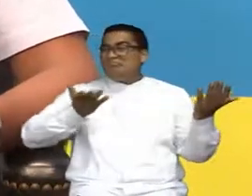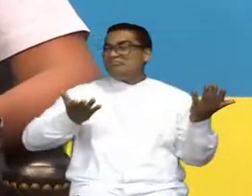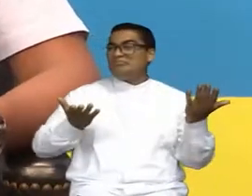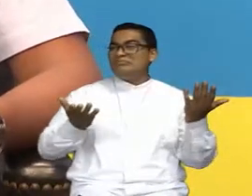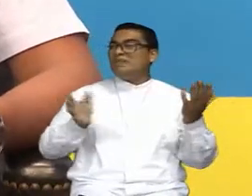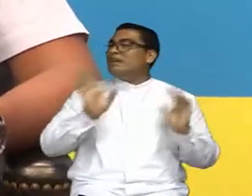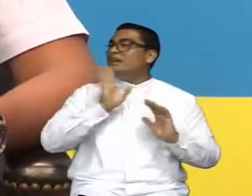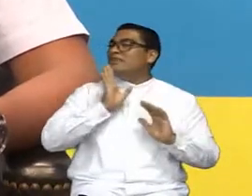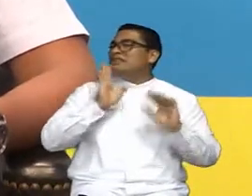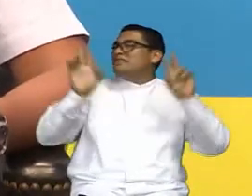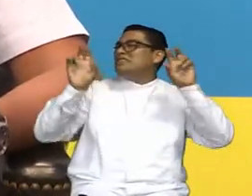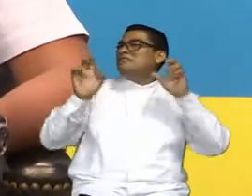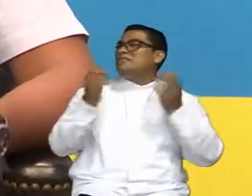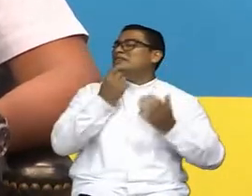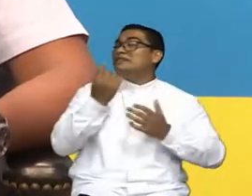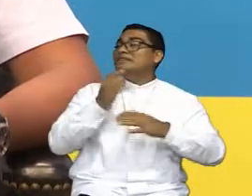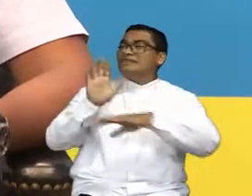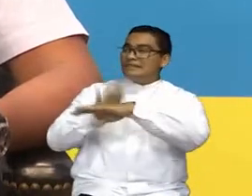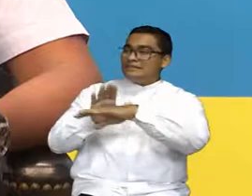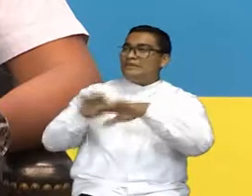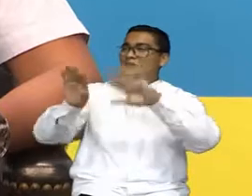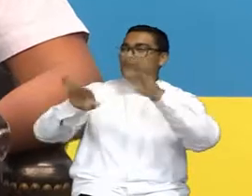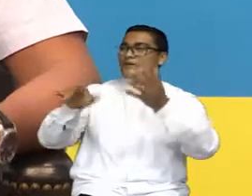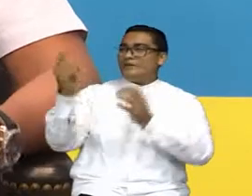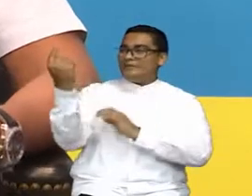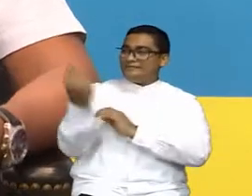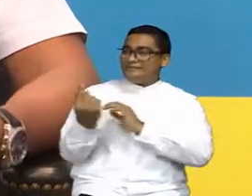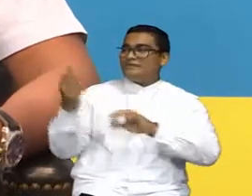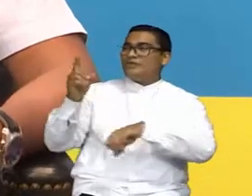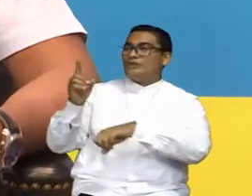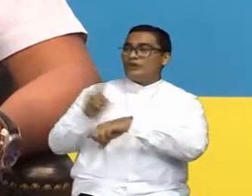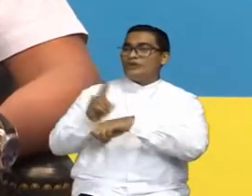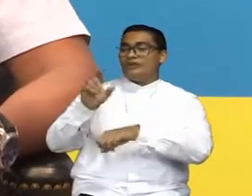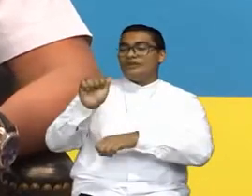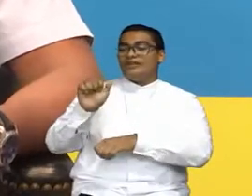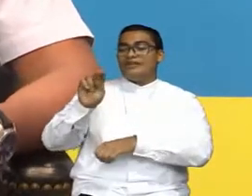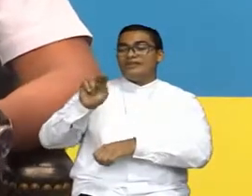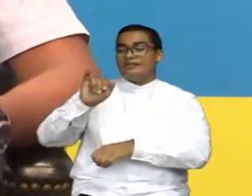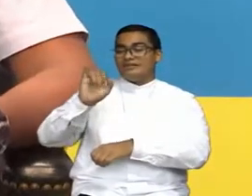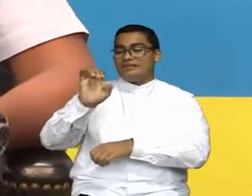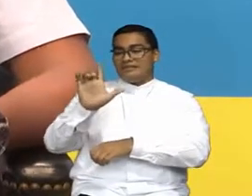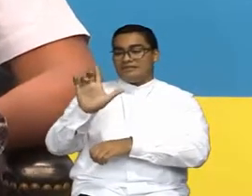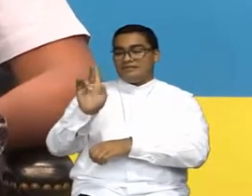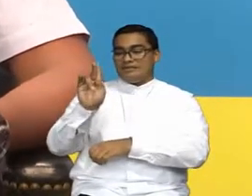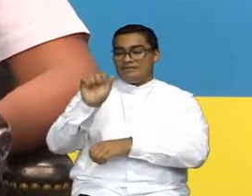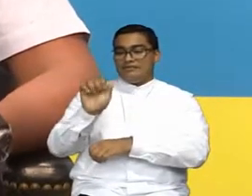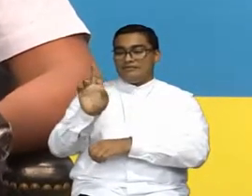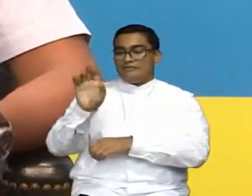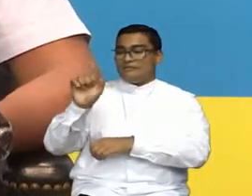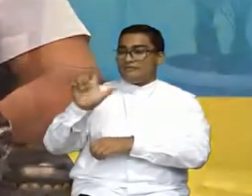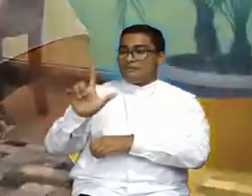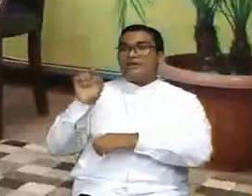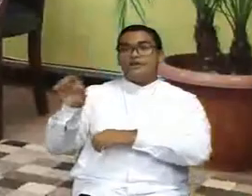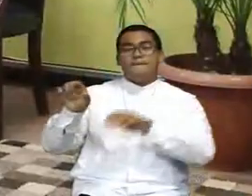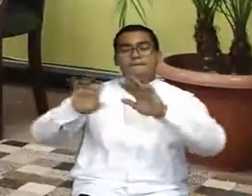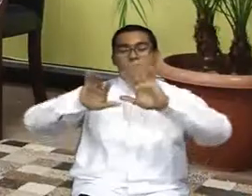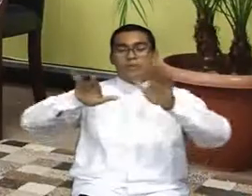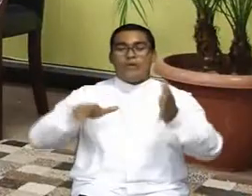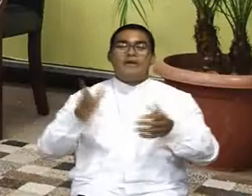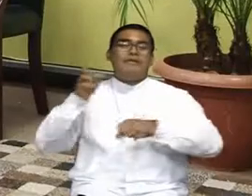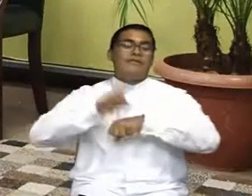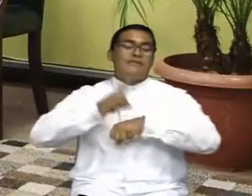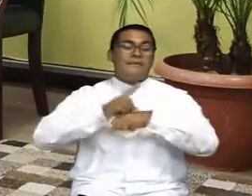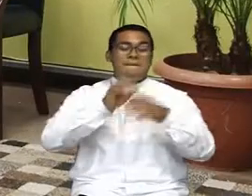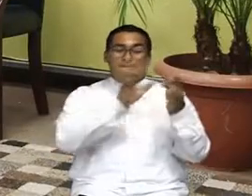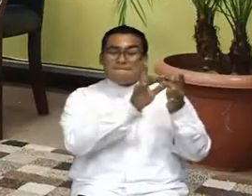de este tema, hemos invitado a la doctora Danielka Real, quien es médica internista del Hospital Dr. Fernando Vélez